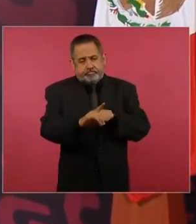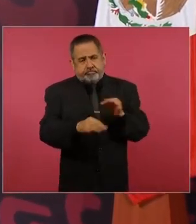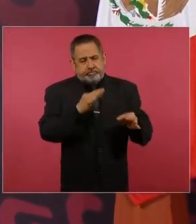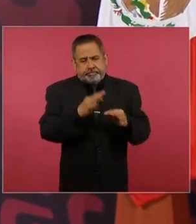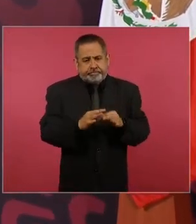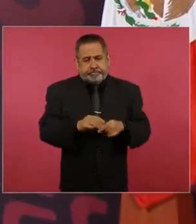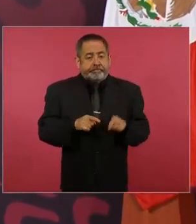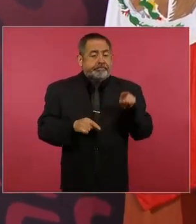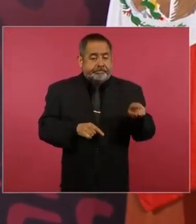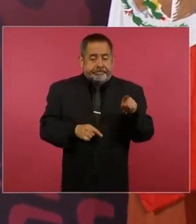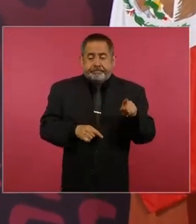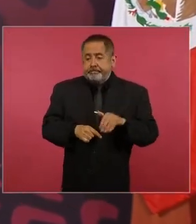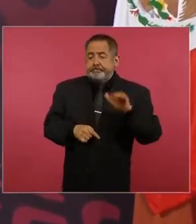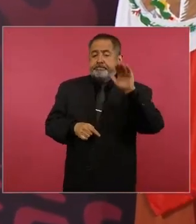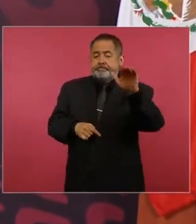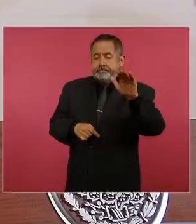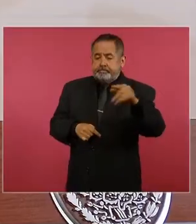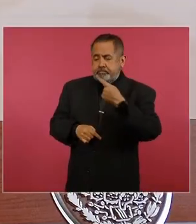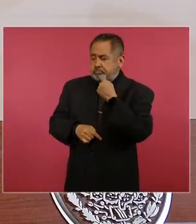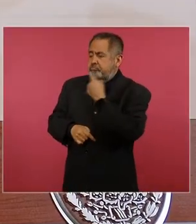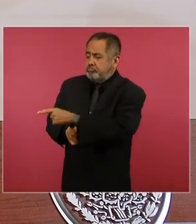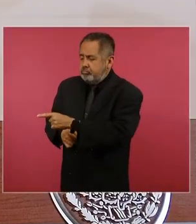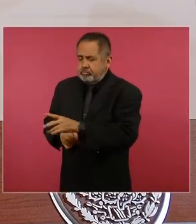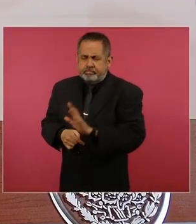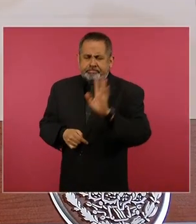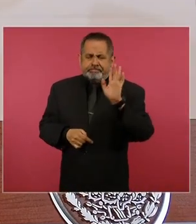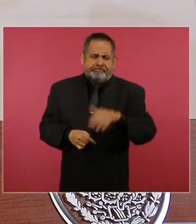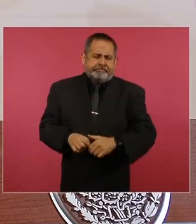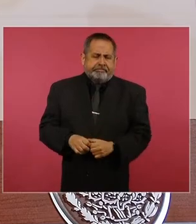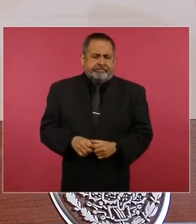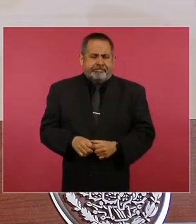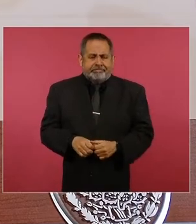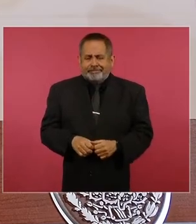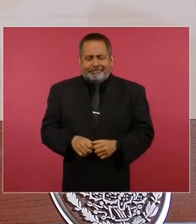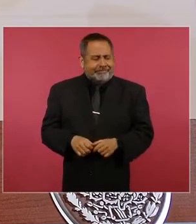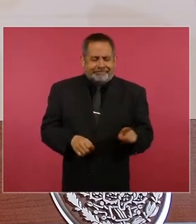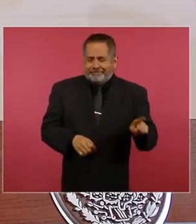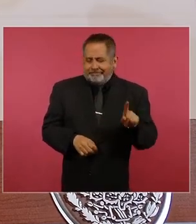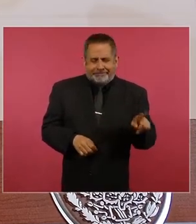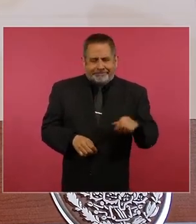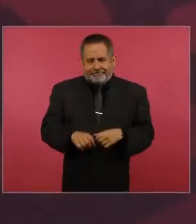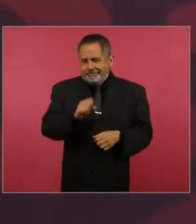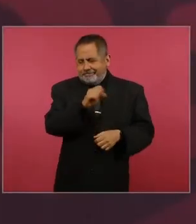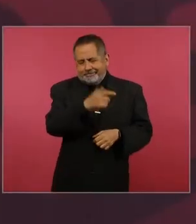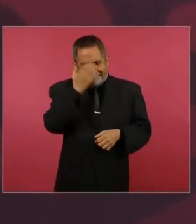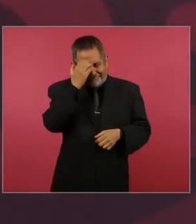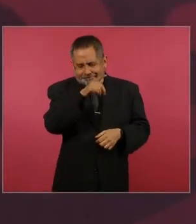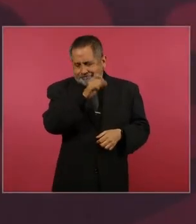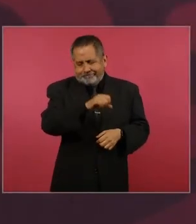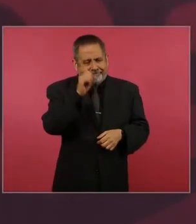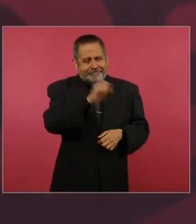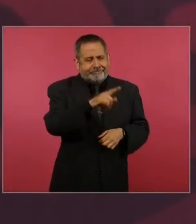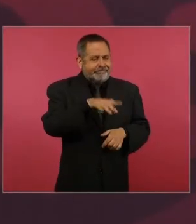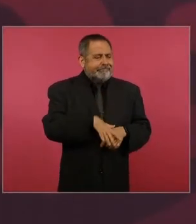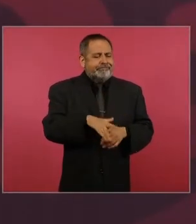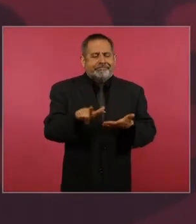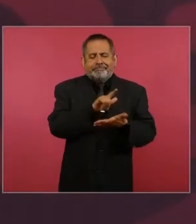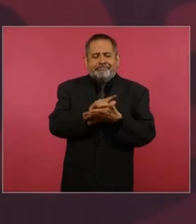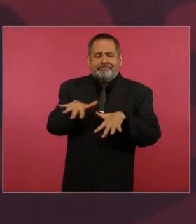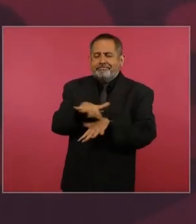acuden a esta denuncia. Son los clásicos leguleyos,